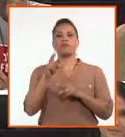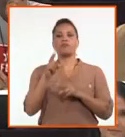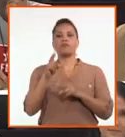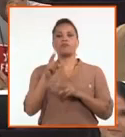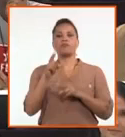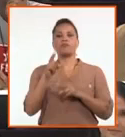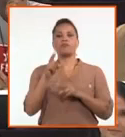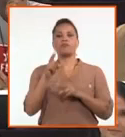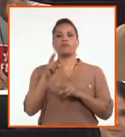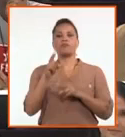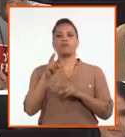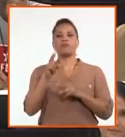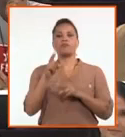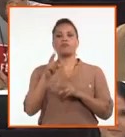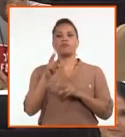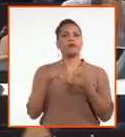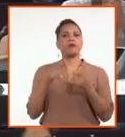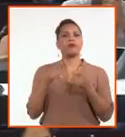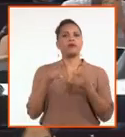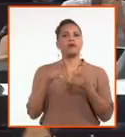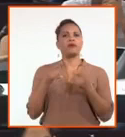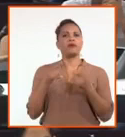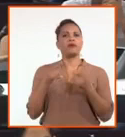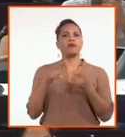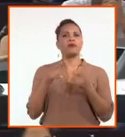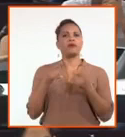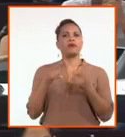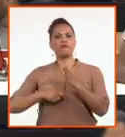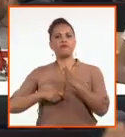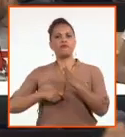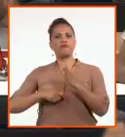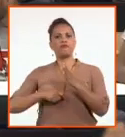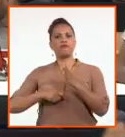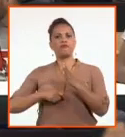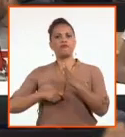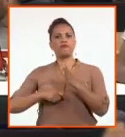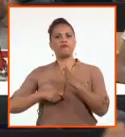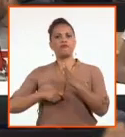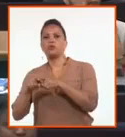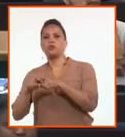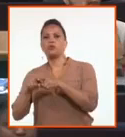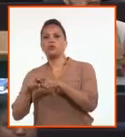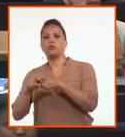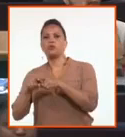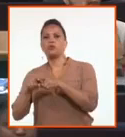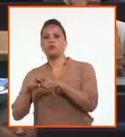Por lo que nos han informado, se ha logrado una vinculación permanente de los estudiantes con